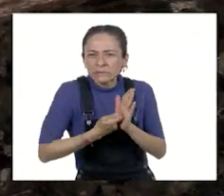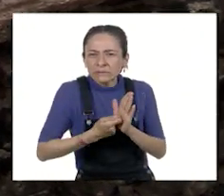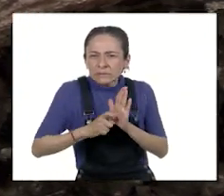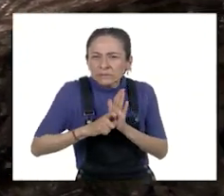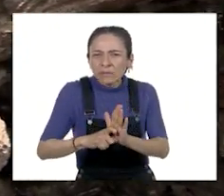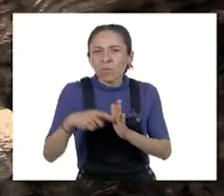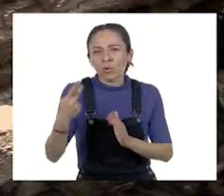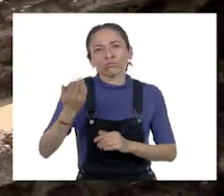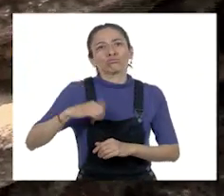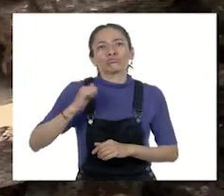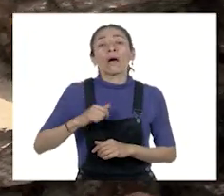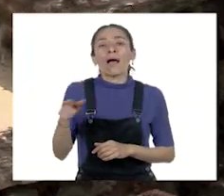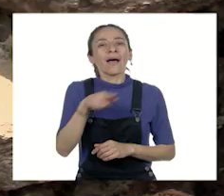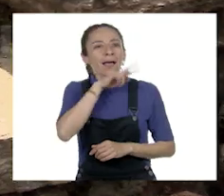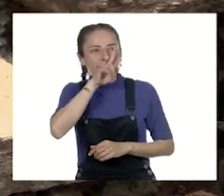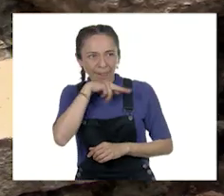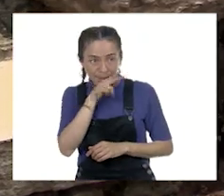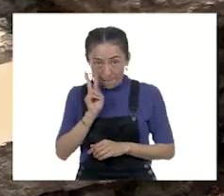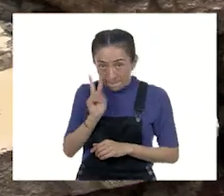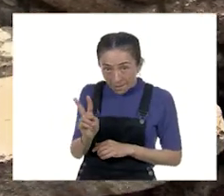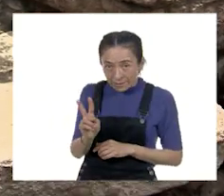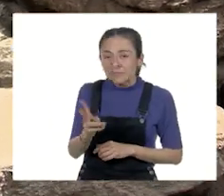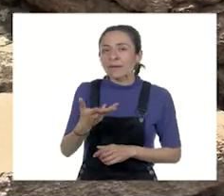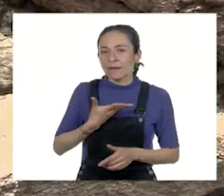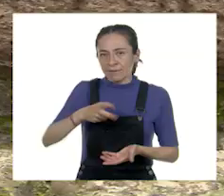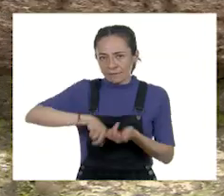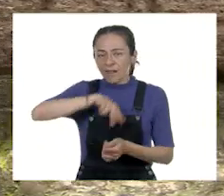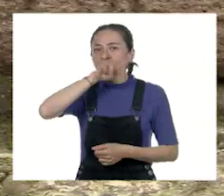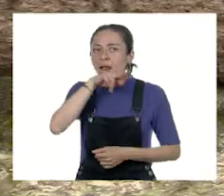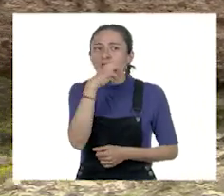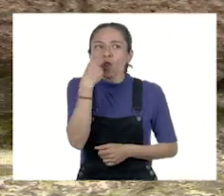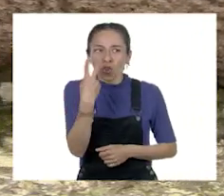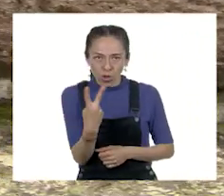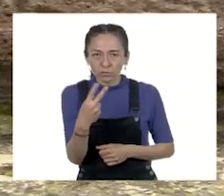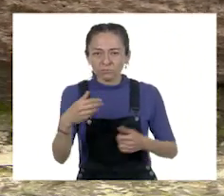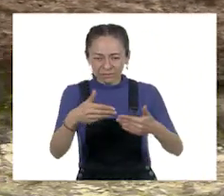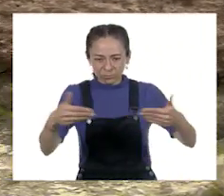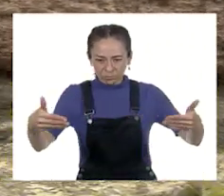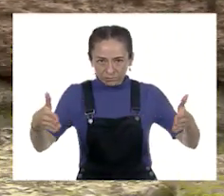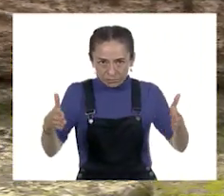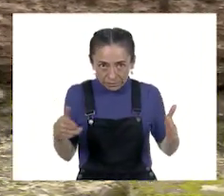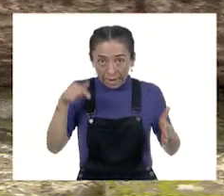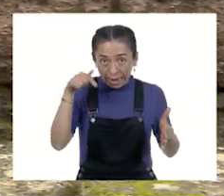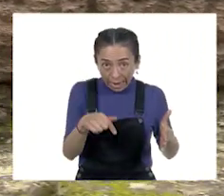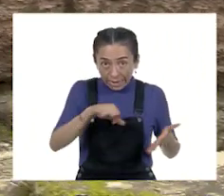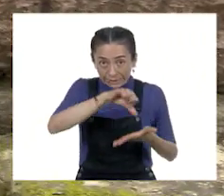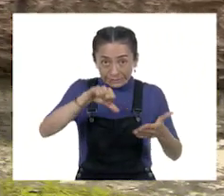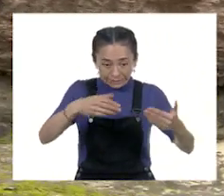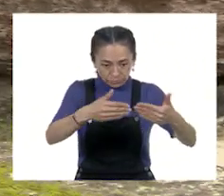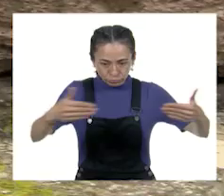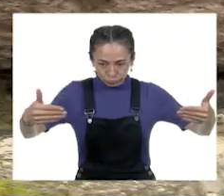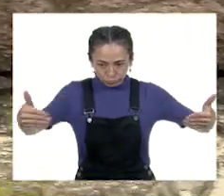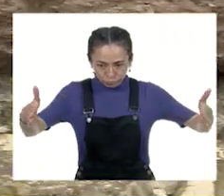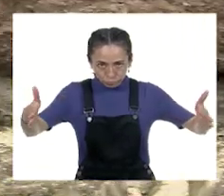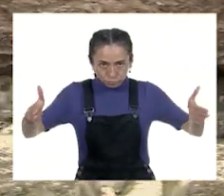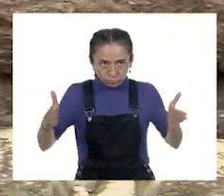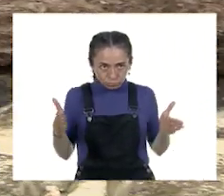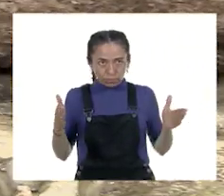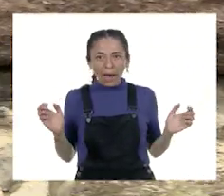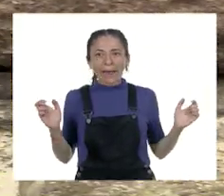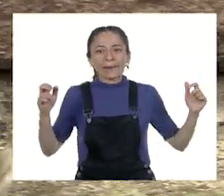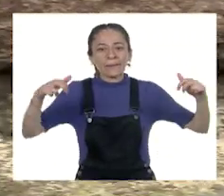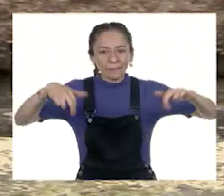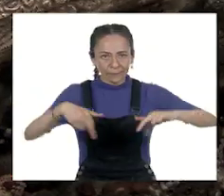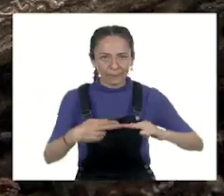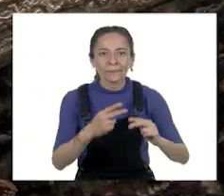fijas, son 2 serpientes que se encuentran entre sí en la parte central de esta lápida rectangular de piedra. En